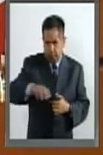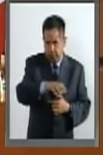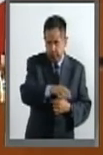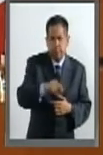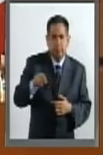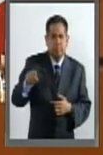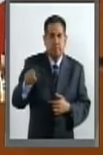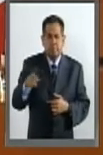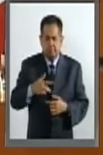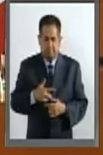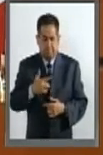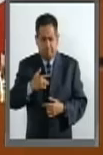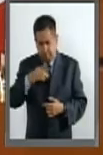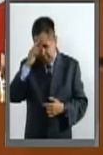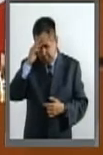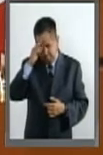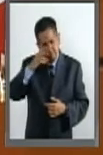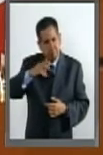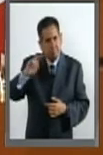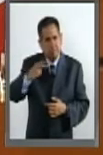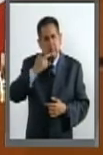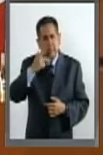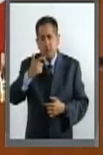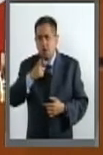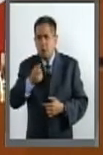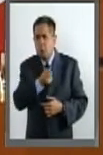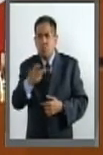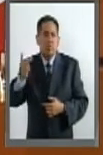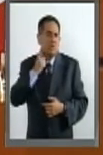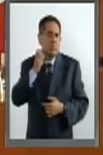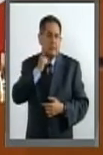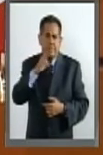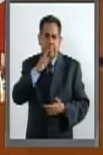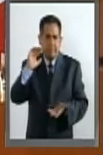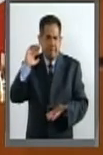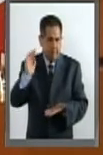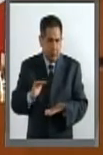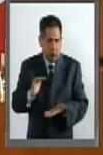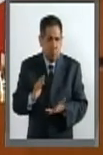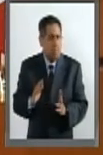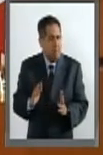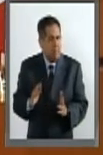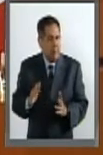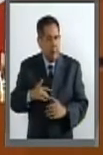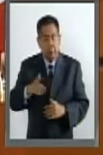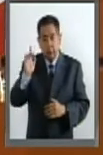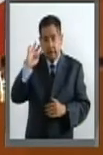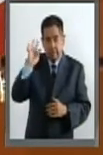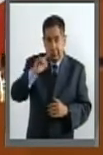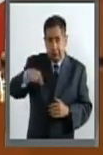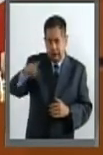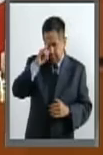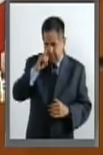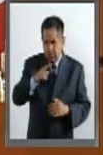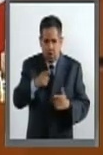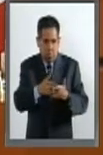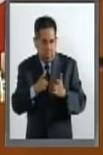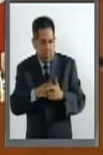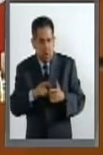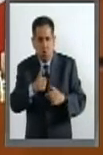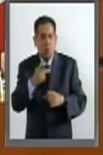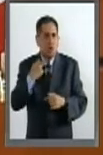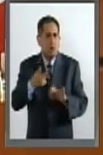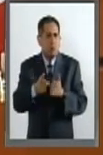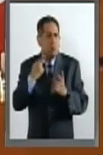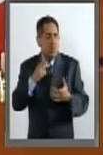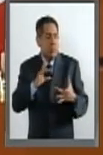políticos desea reducir el número de legisladores, si deseamos analizar los gobiernos de coalición, si